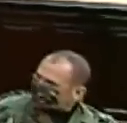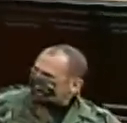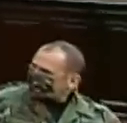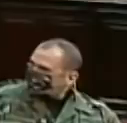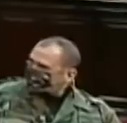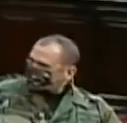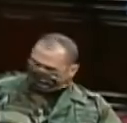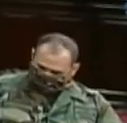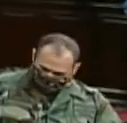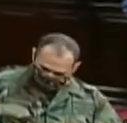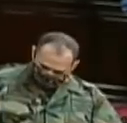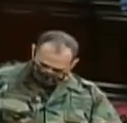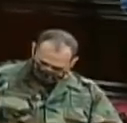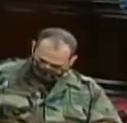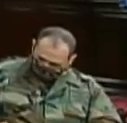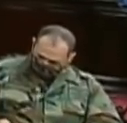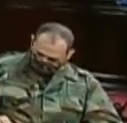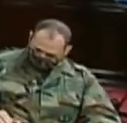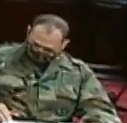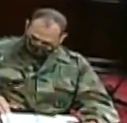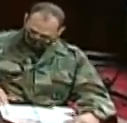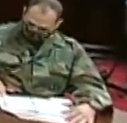del Consejo de Ministros